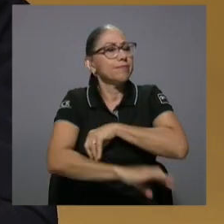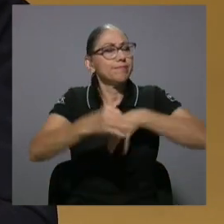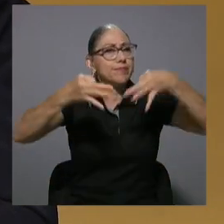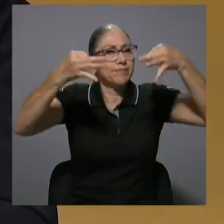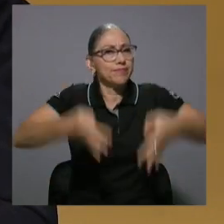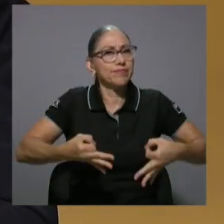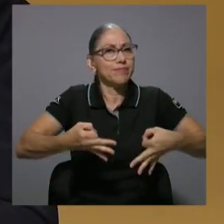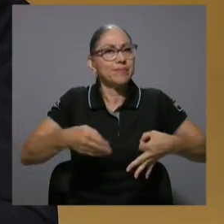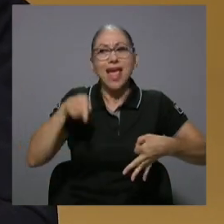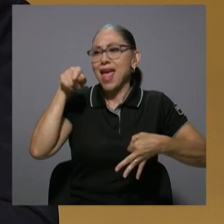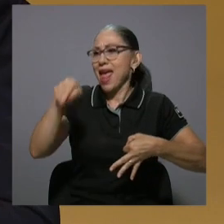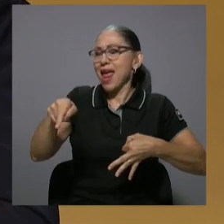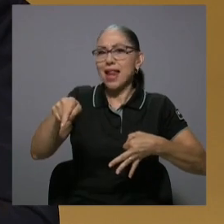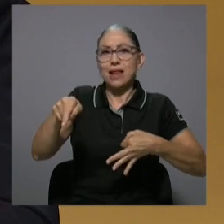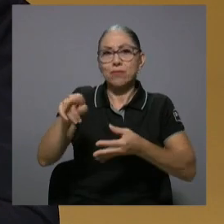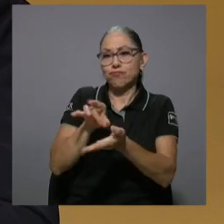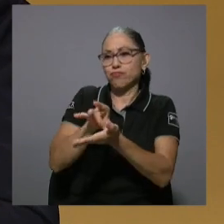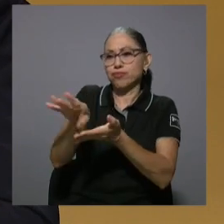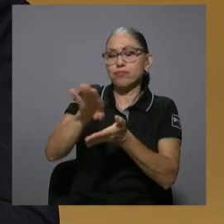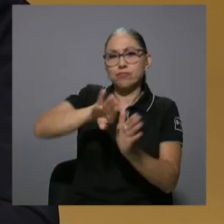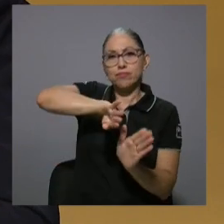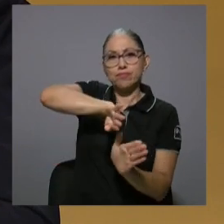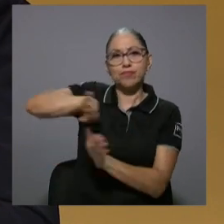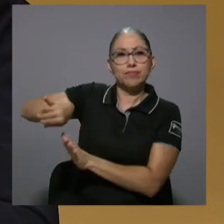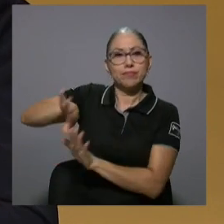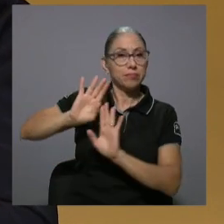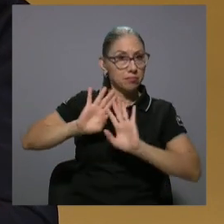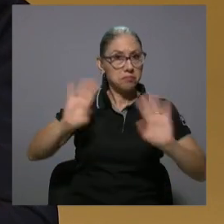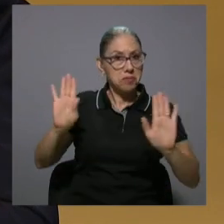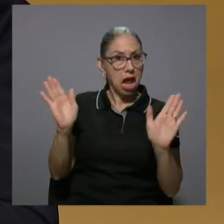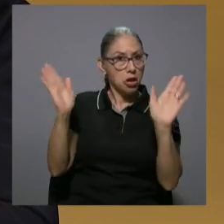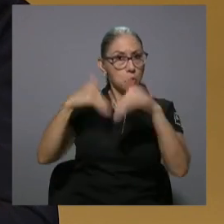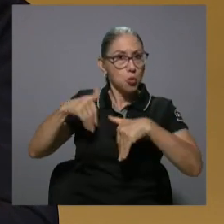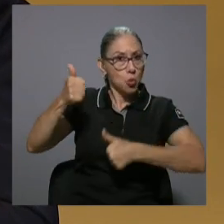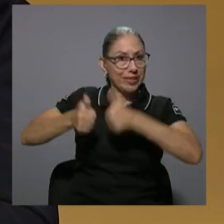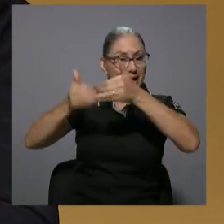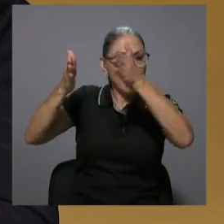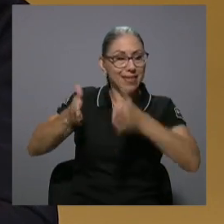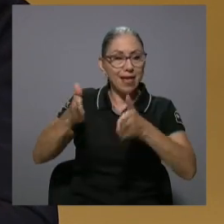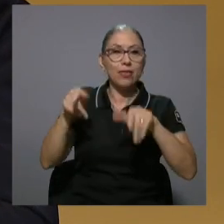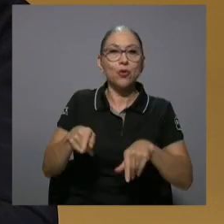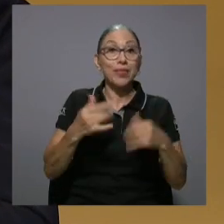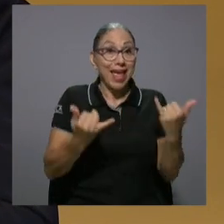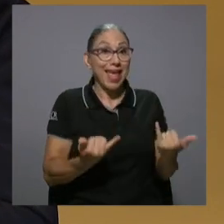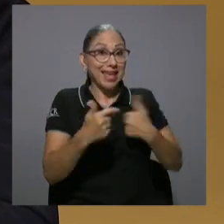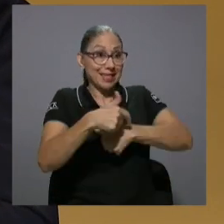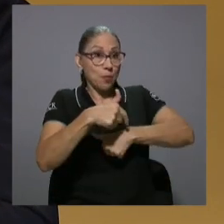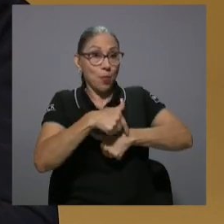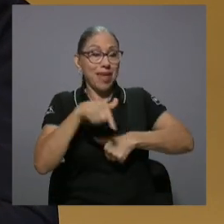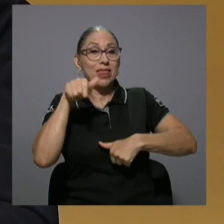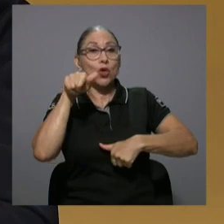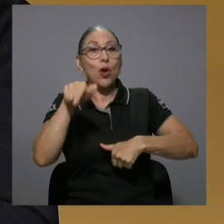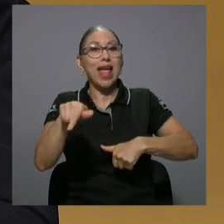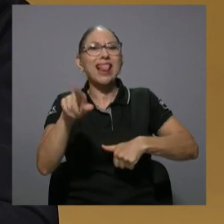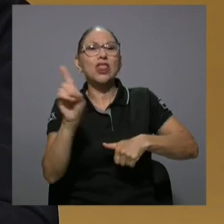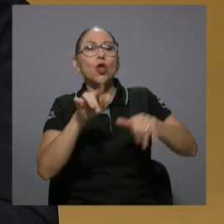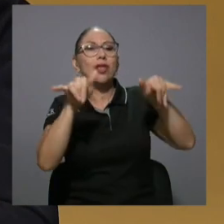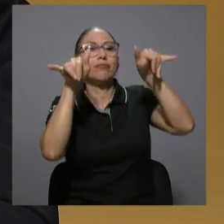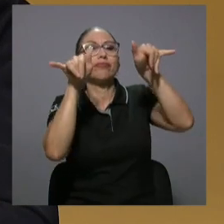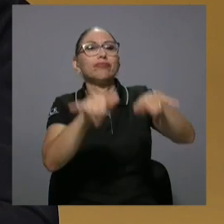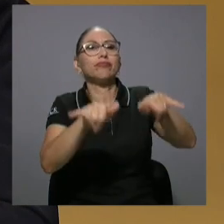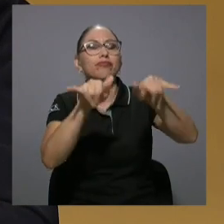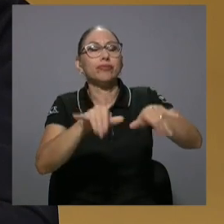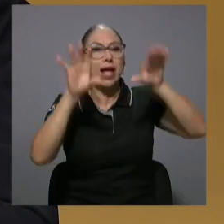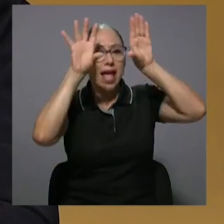fue despojado de la candidatura por el Tribunal Electoral. Y por cierto, en este momento está asilado en la Embajada de